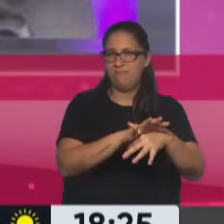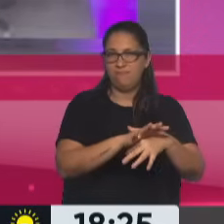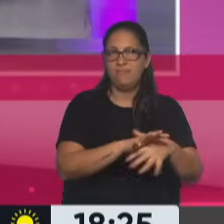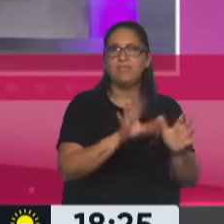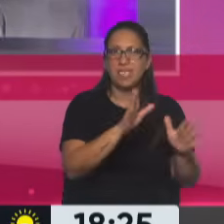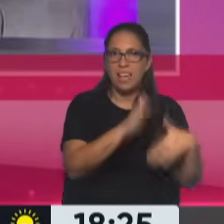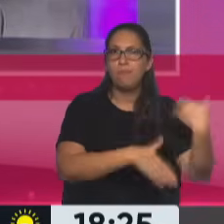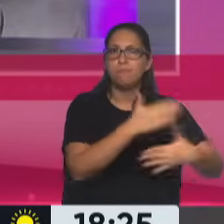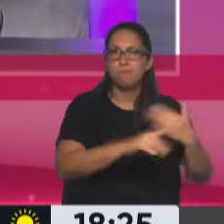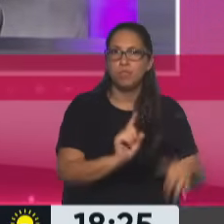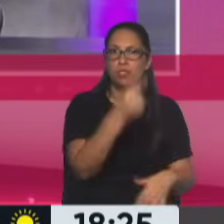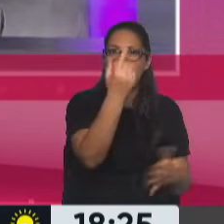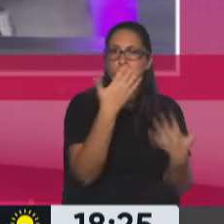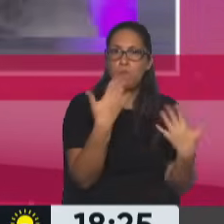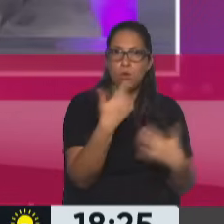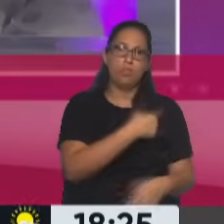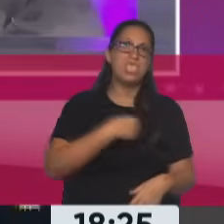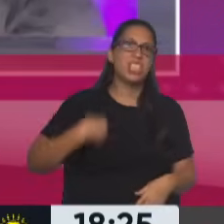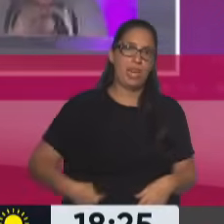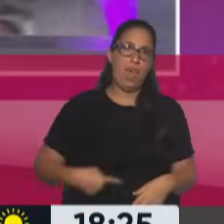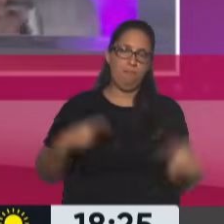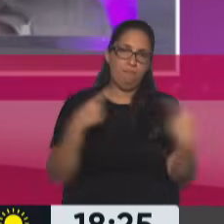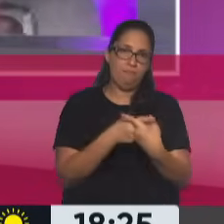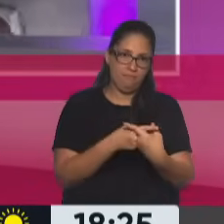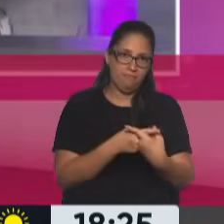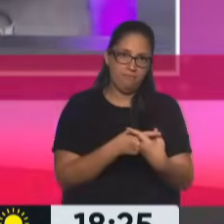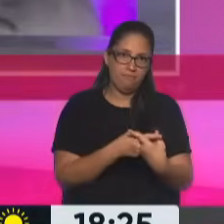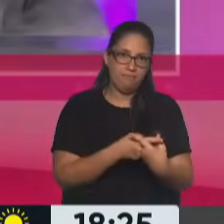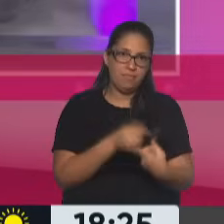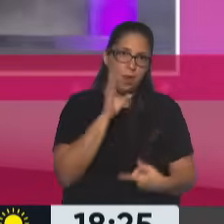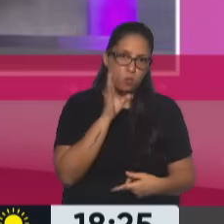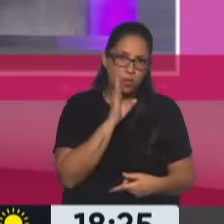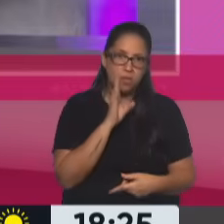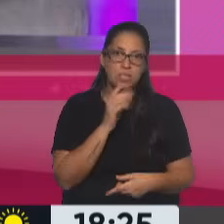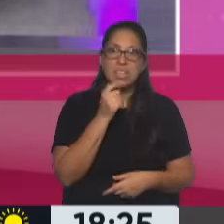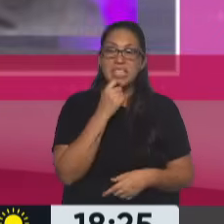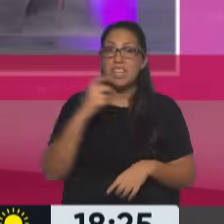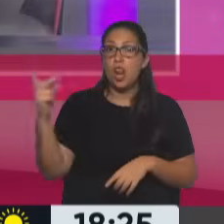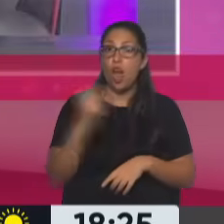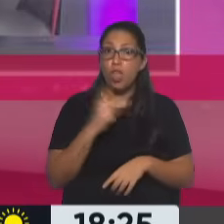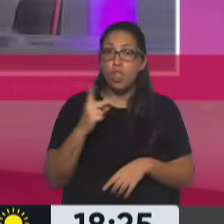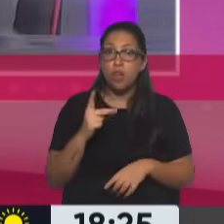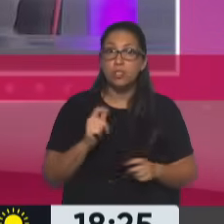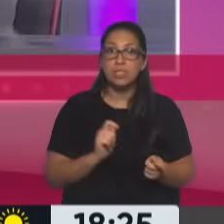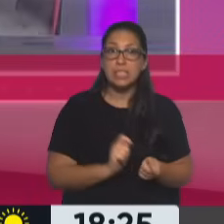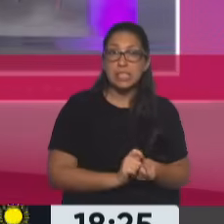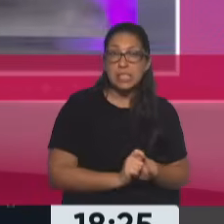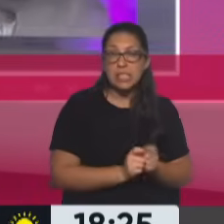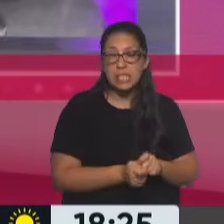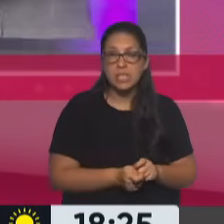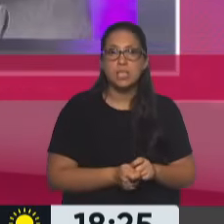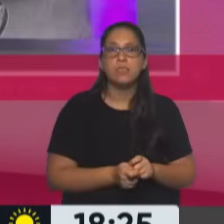generar interdependencia en el mundo, que es China. Cuando los dos ajustan, avanzan hacia un mismo